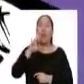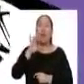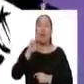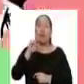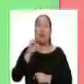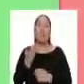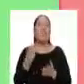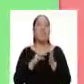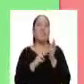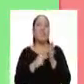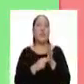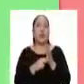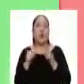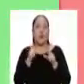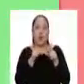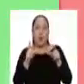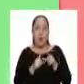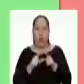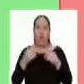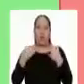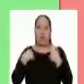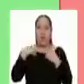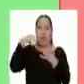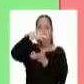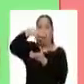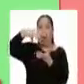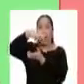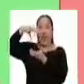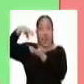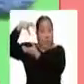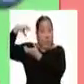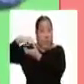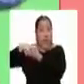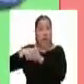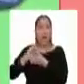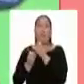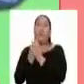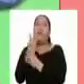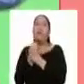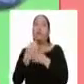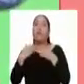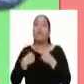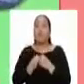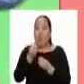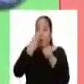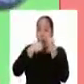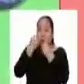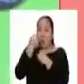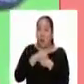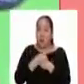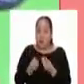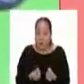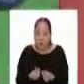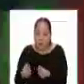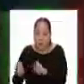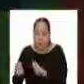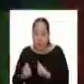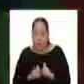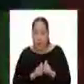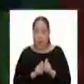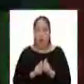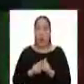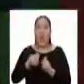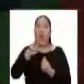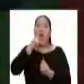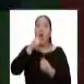área geográfica que tiene clima, fauna, flora, suelos e hidrología similar en todo su espacio,